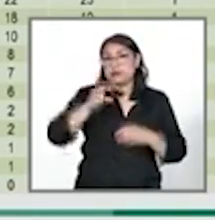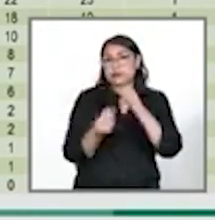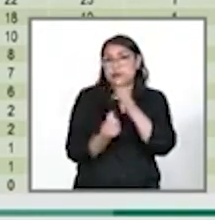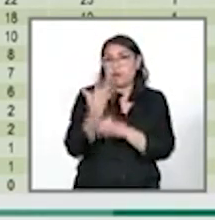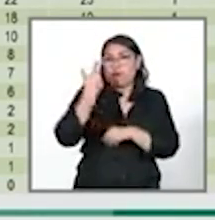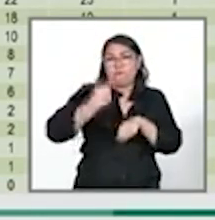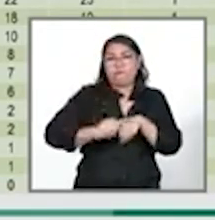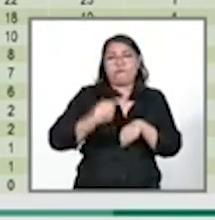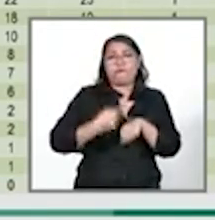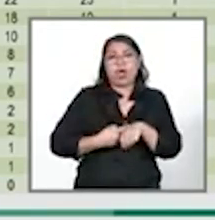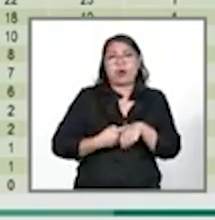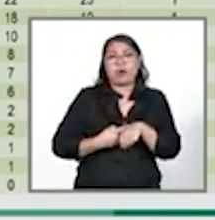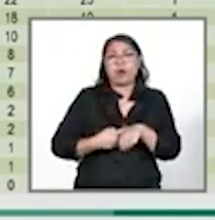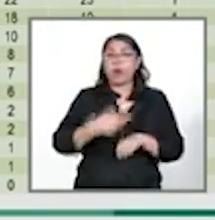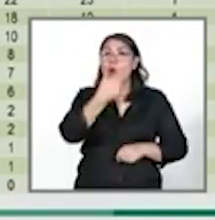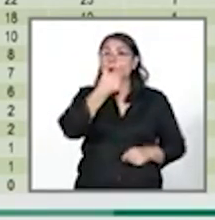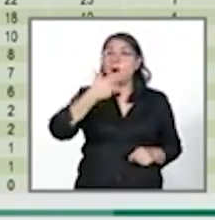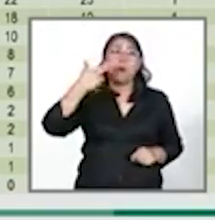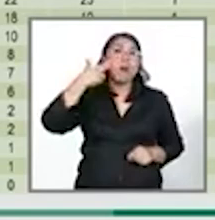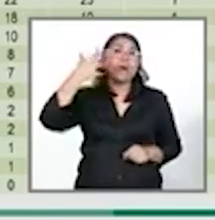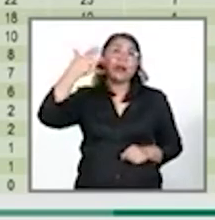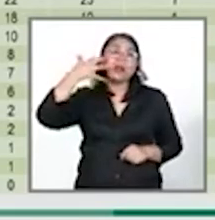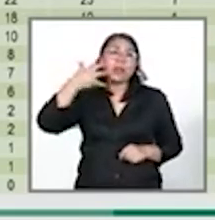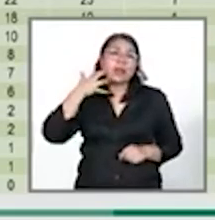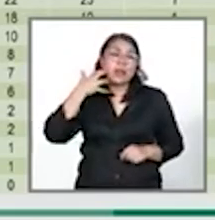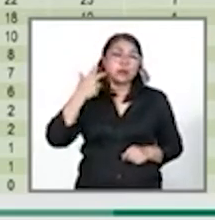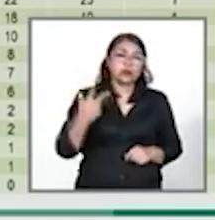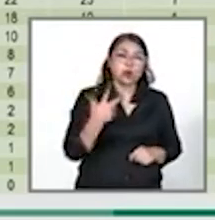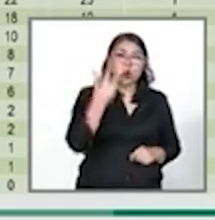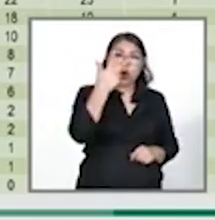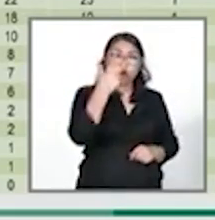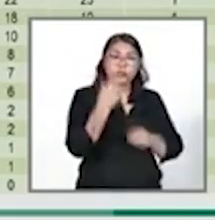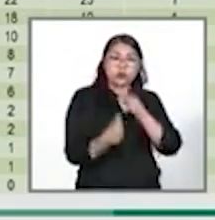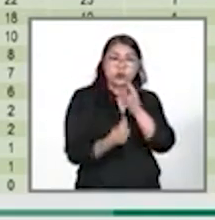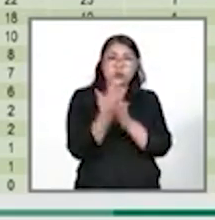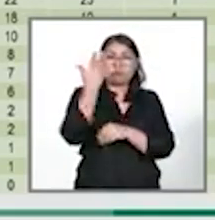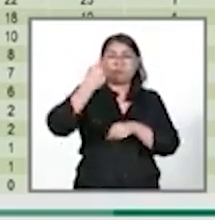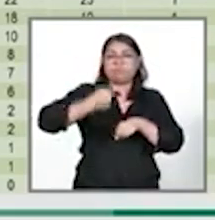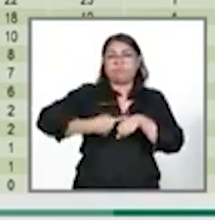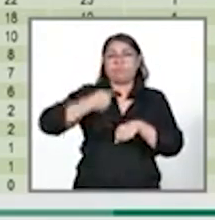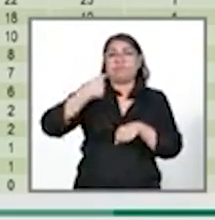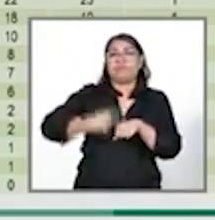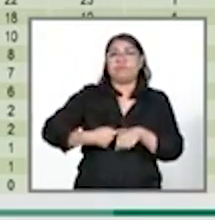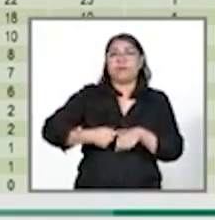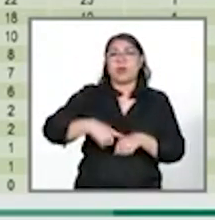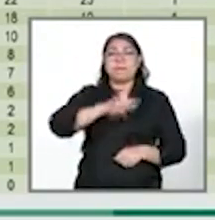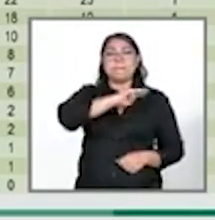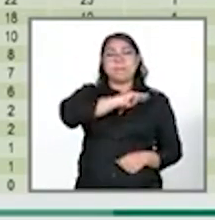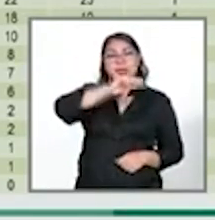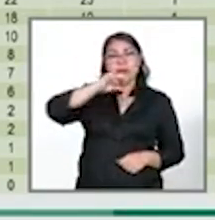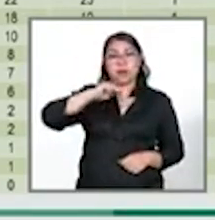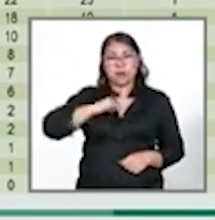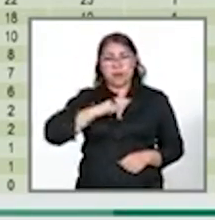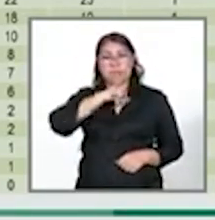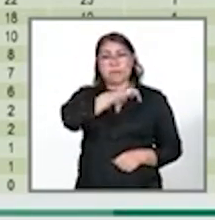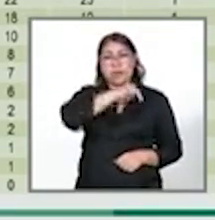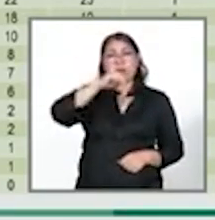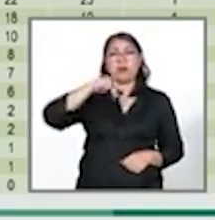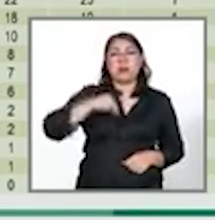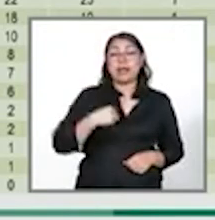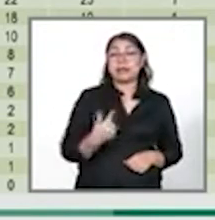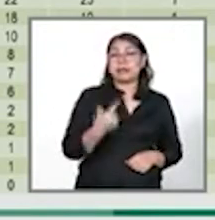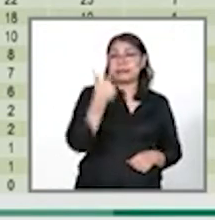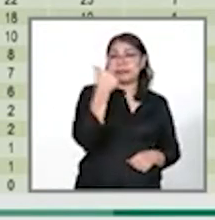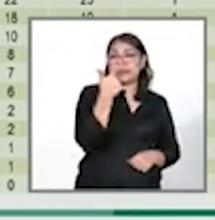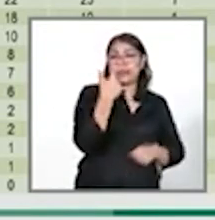En la heroica ciudad de Huajuapan de León, 8 casos nuevos registrados. Y en Miahuatlán de Porfirio Díaz,